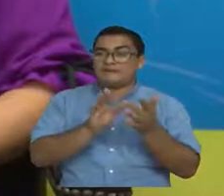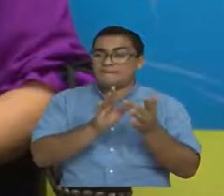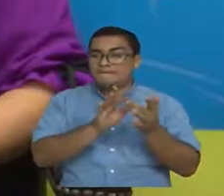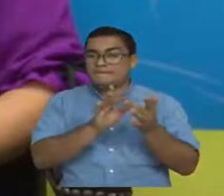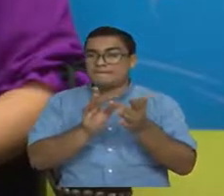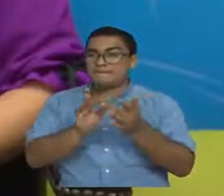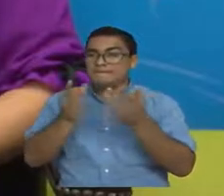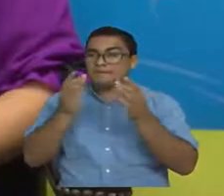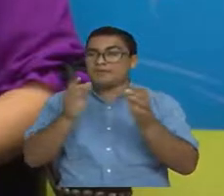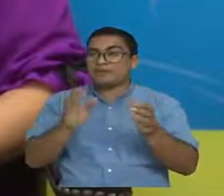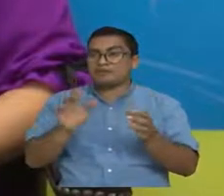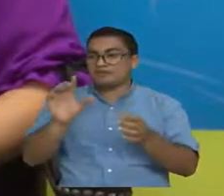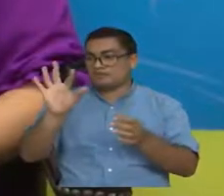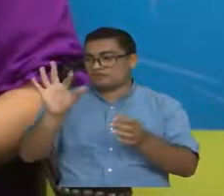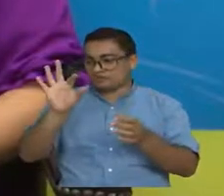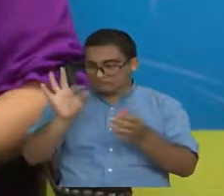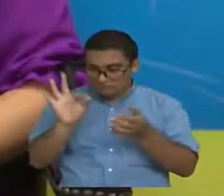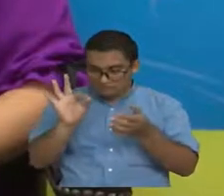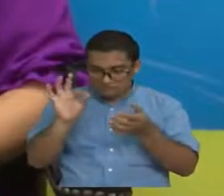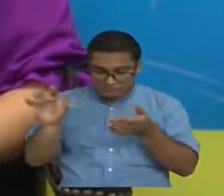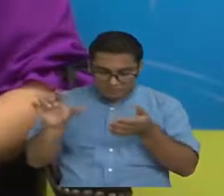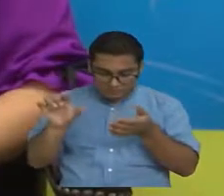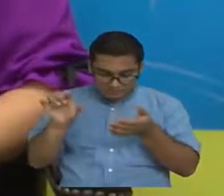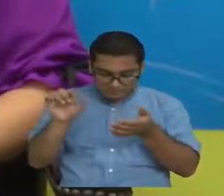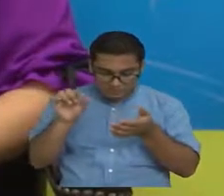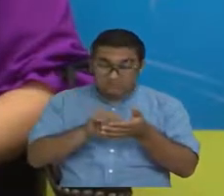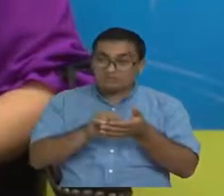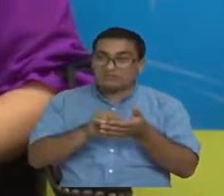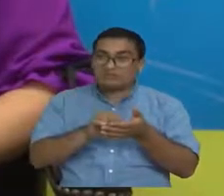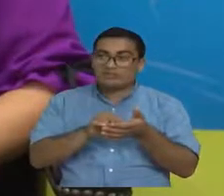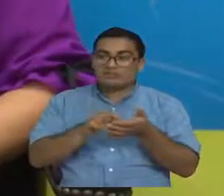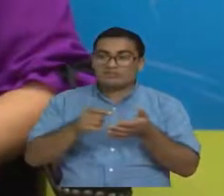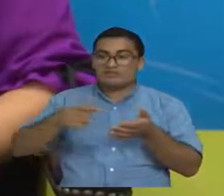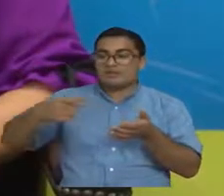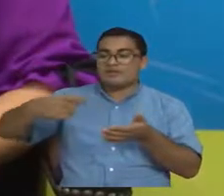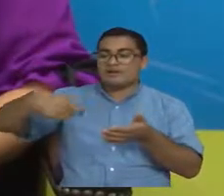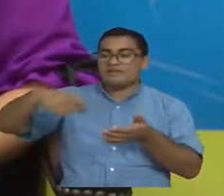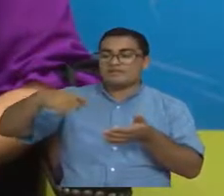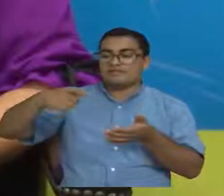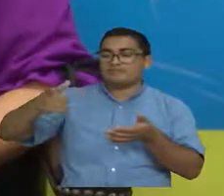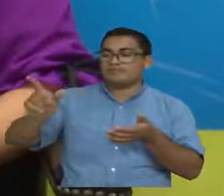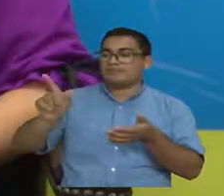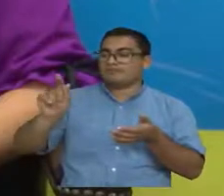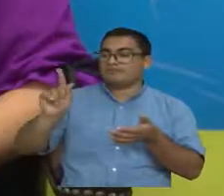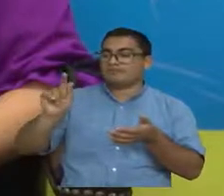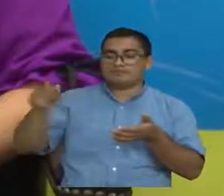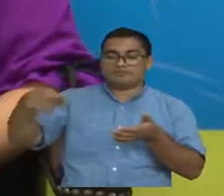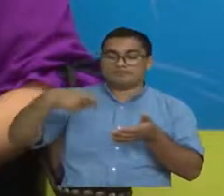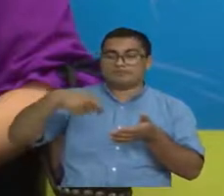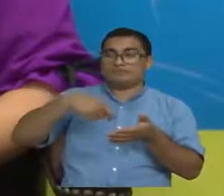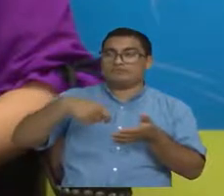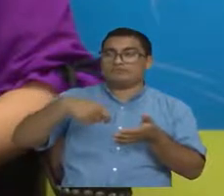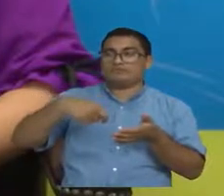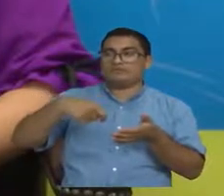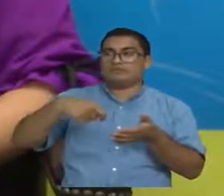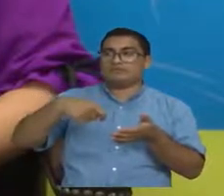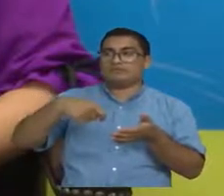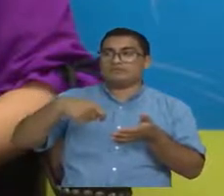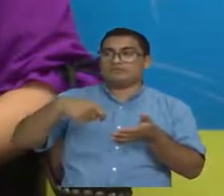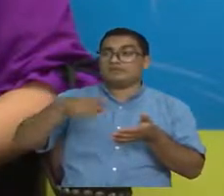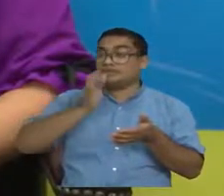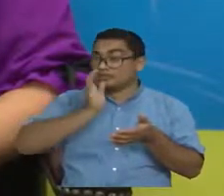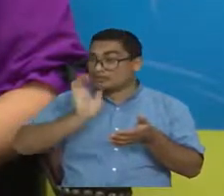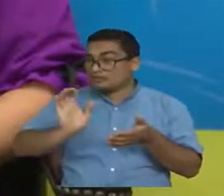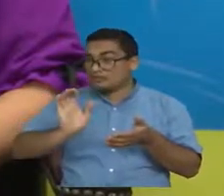las cosas con donde dos verdad con el pulgar y el indeci que llamamos motora fina entonces va la función del lápiz como el niño